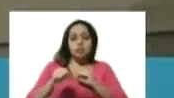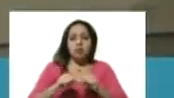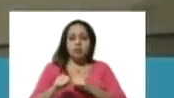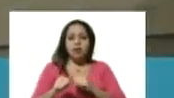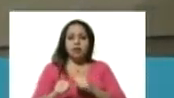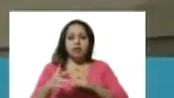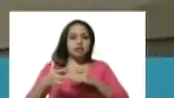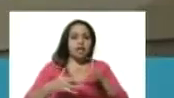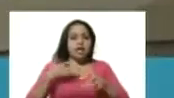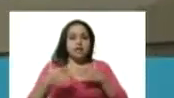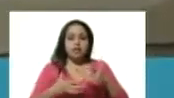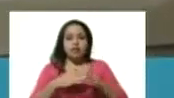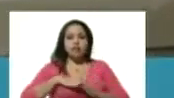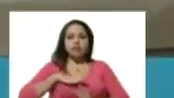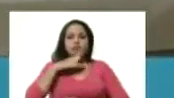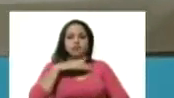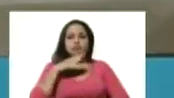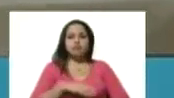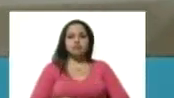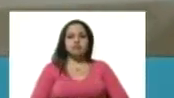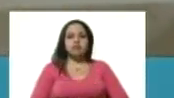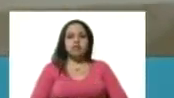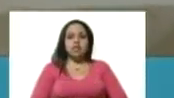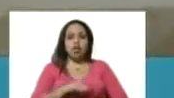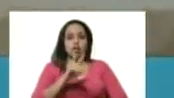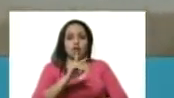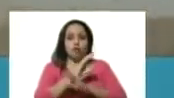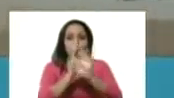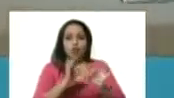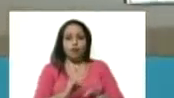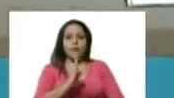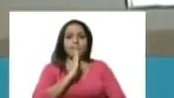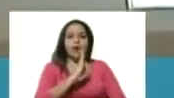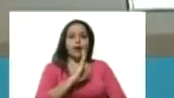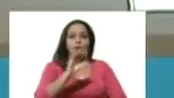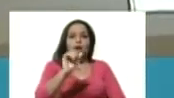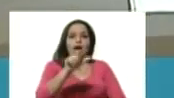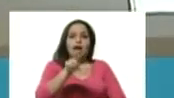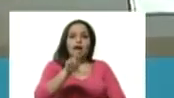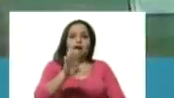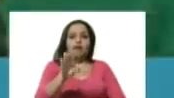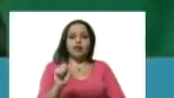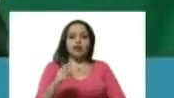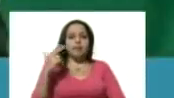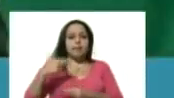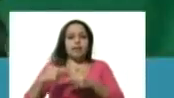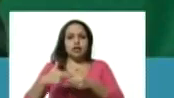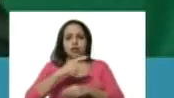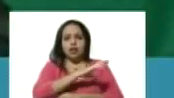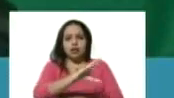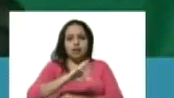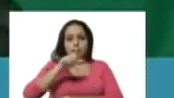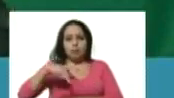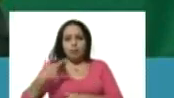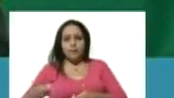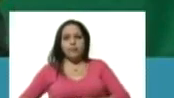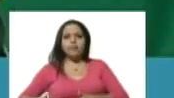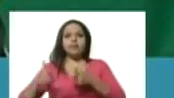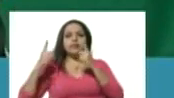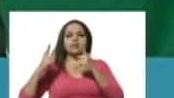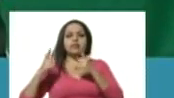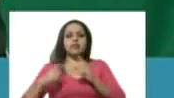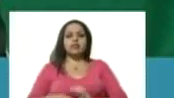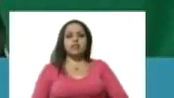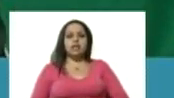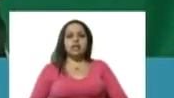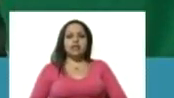poderosos brazos, como decía Tarek El Aissami, Petrocaribe y el Banco del ALBA, que pueden de verdad hacer despegar de